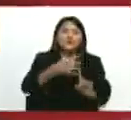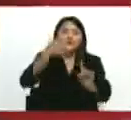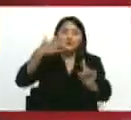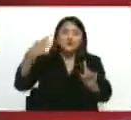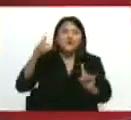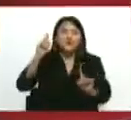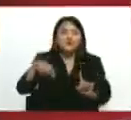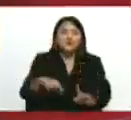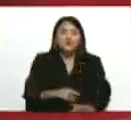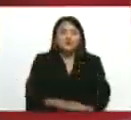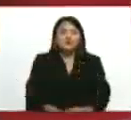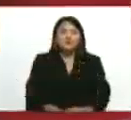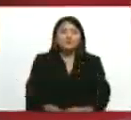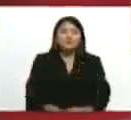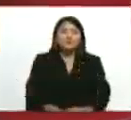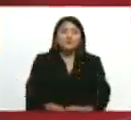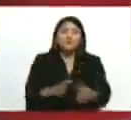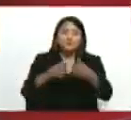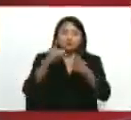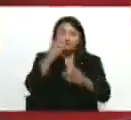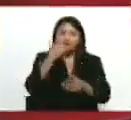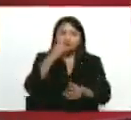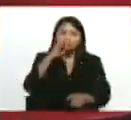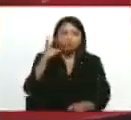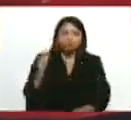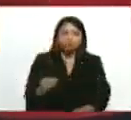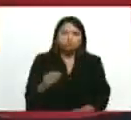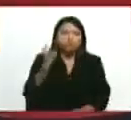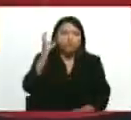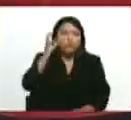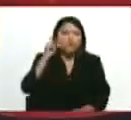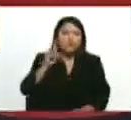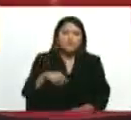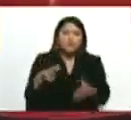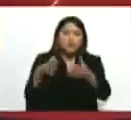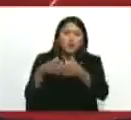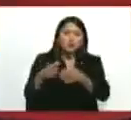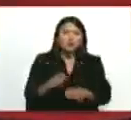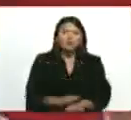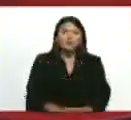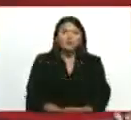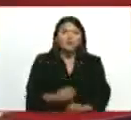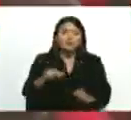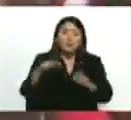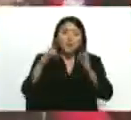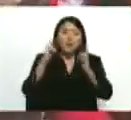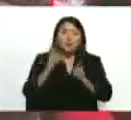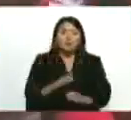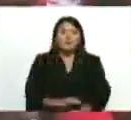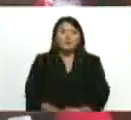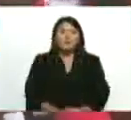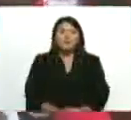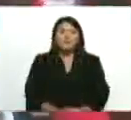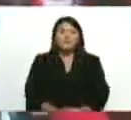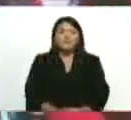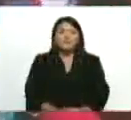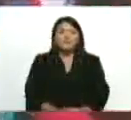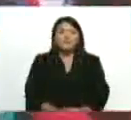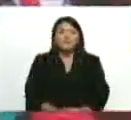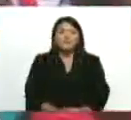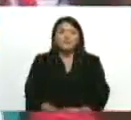están los movimientos sociales de los afrodescendientes, de las mujeres. ¿Dónde están las mujeres de La Guaira?